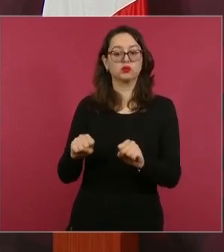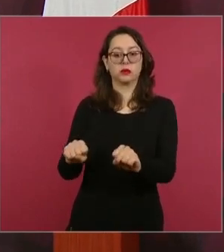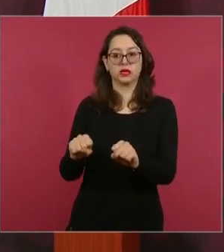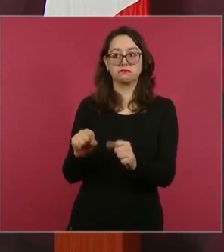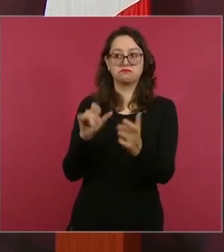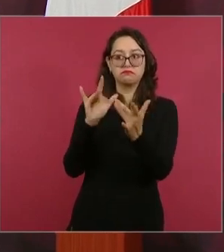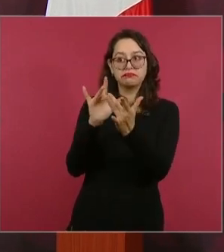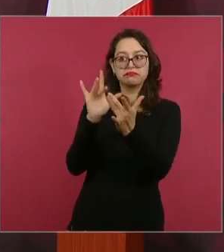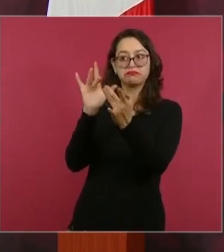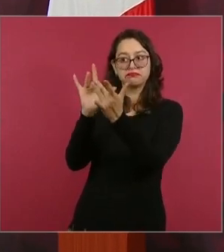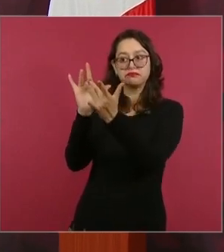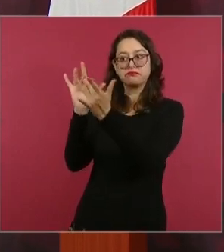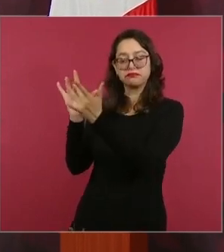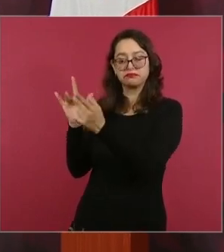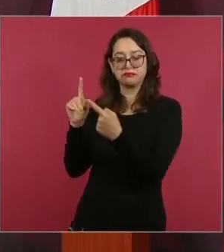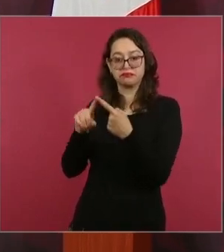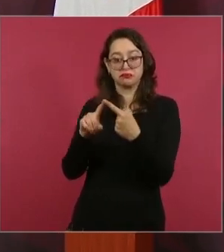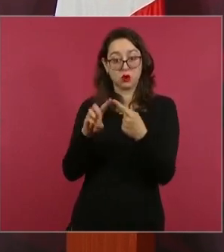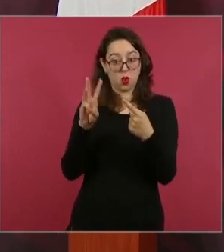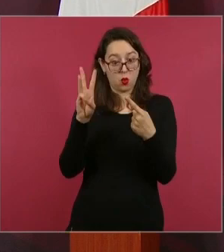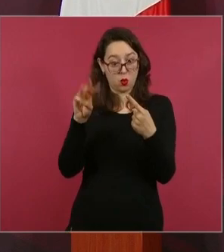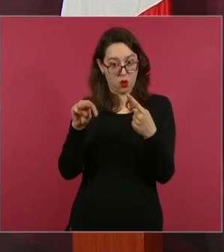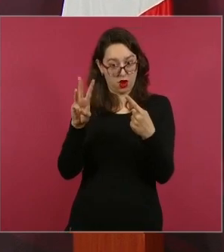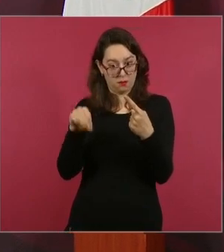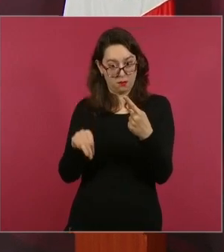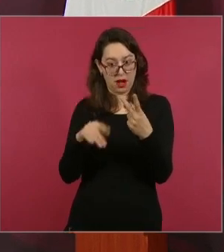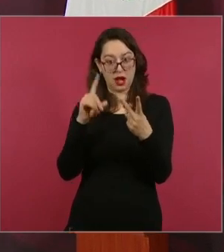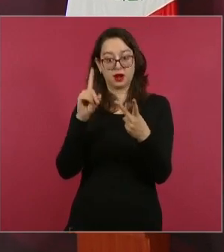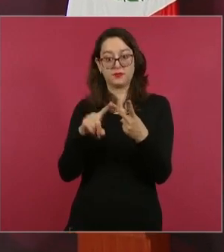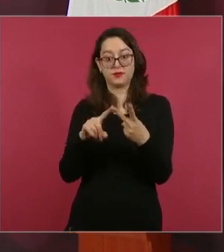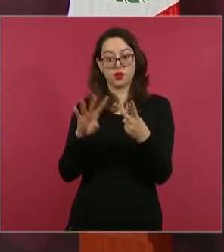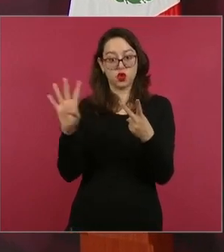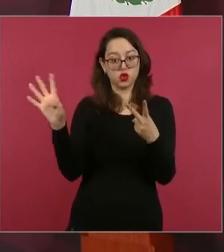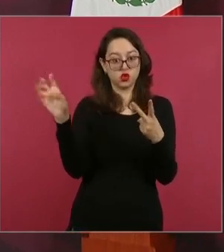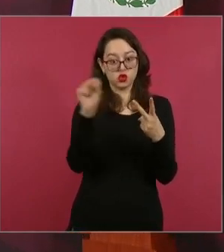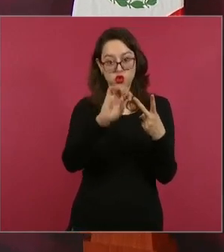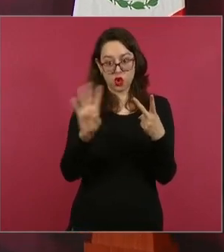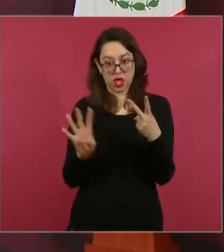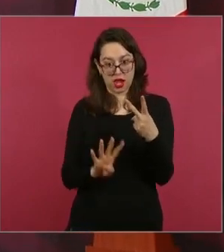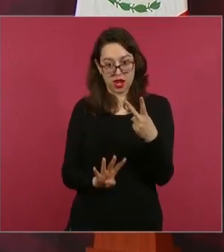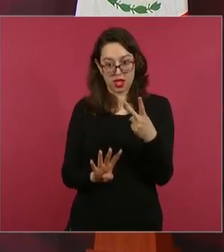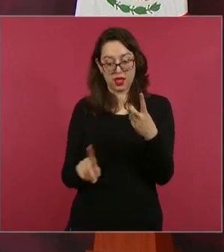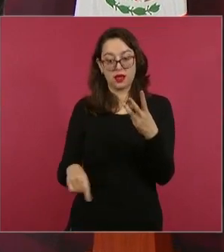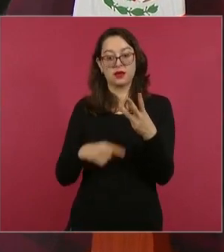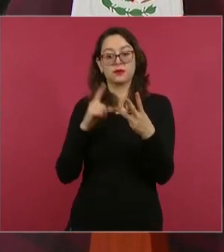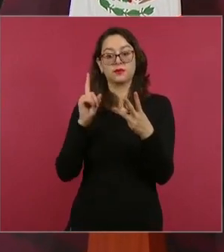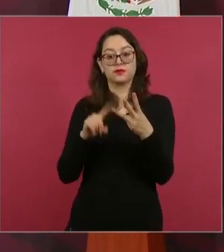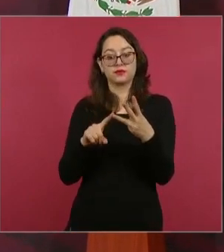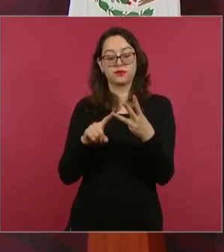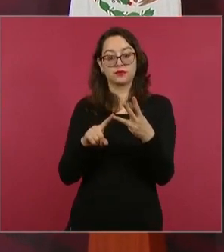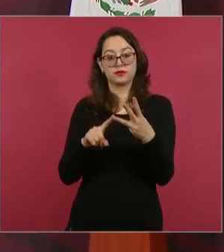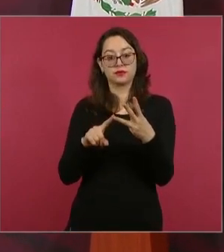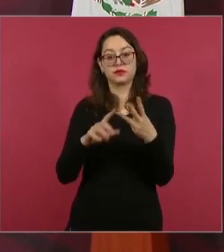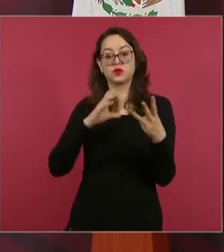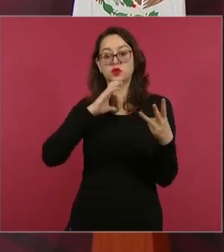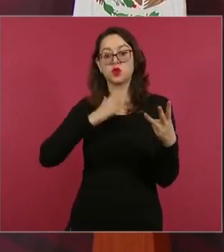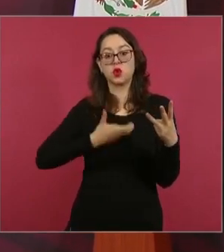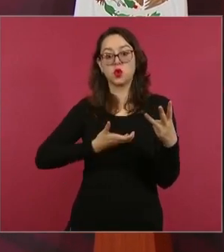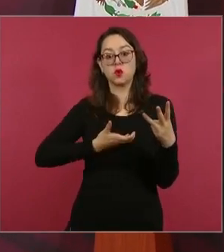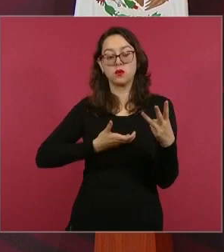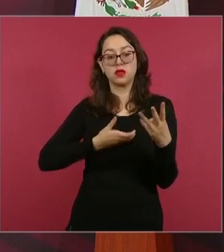comerciales con Walmart con Soriana Comercial